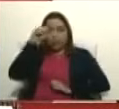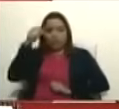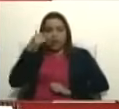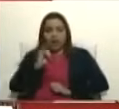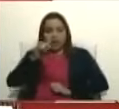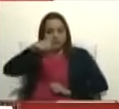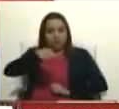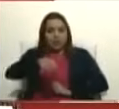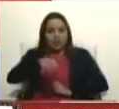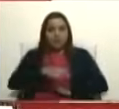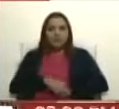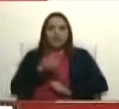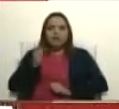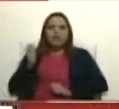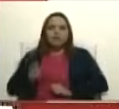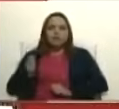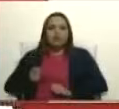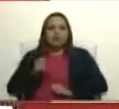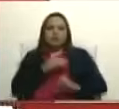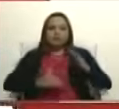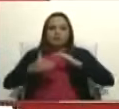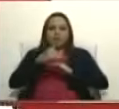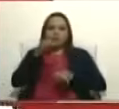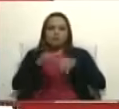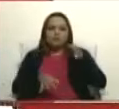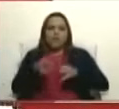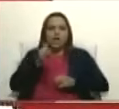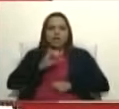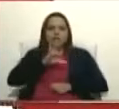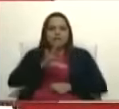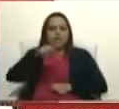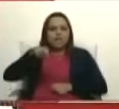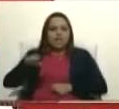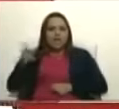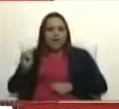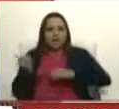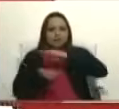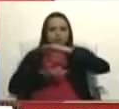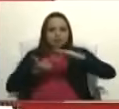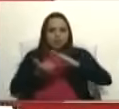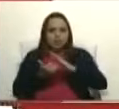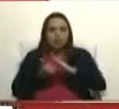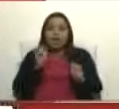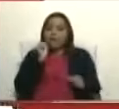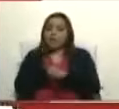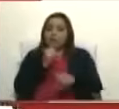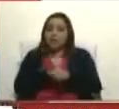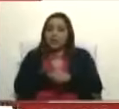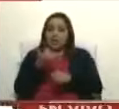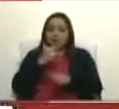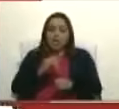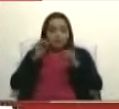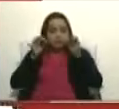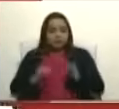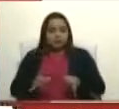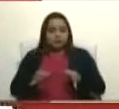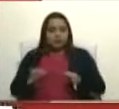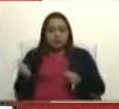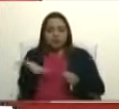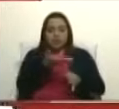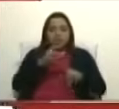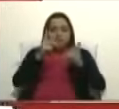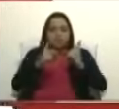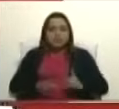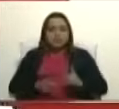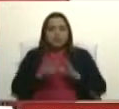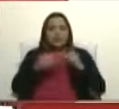un Tribunal Supremo de Justicia, tenemos un CNE, tenemos unas instituciones que funcionan y le van a dar cumplimiento a la voluntad